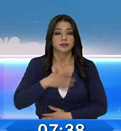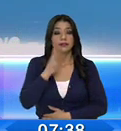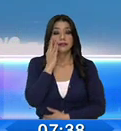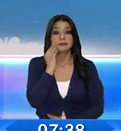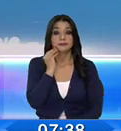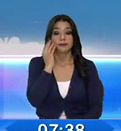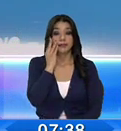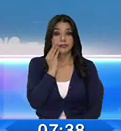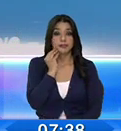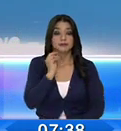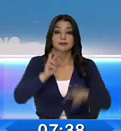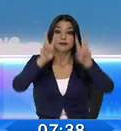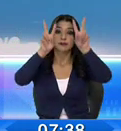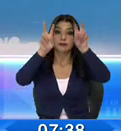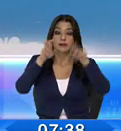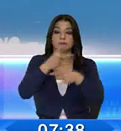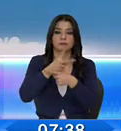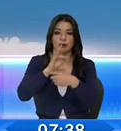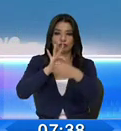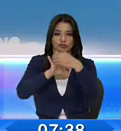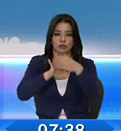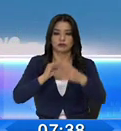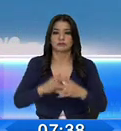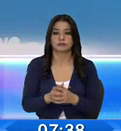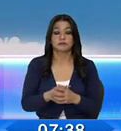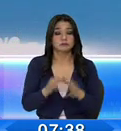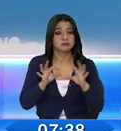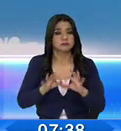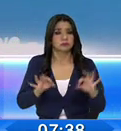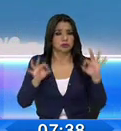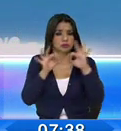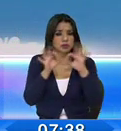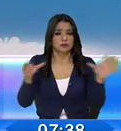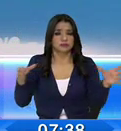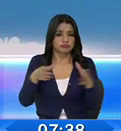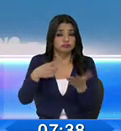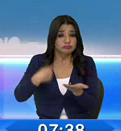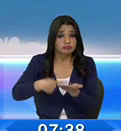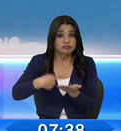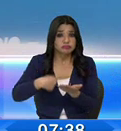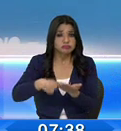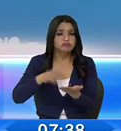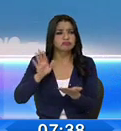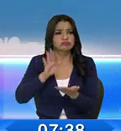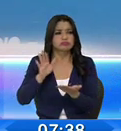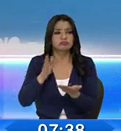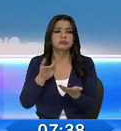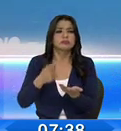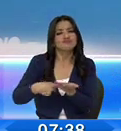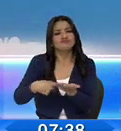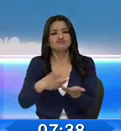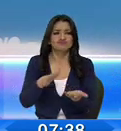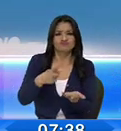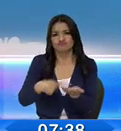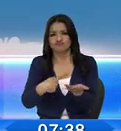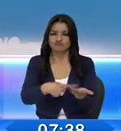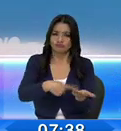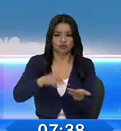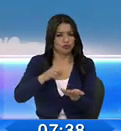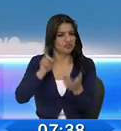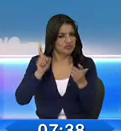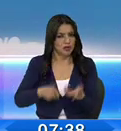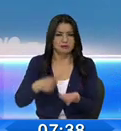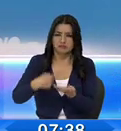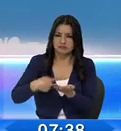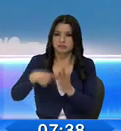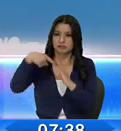en el tema del consejo que es necesario y la discusión no debe ser superficial en